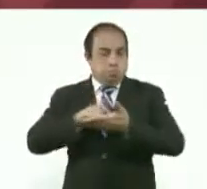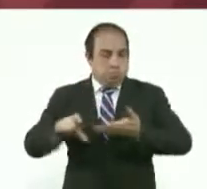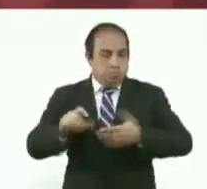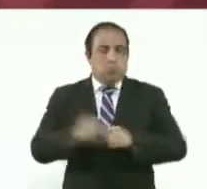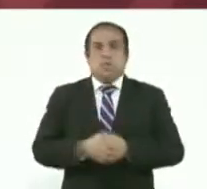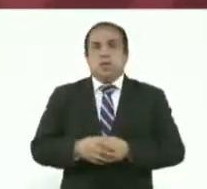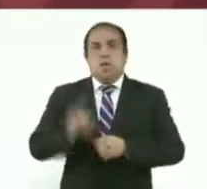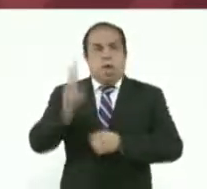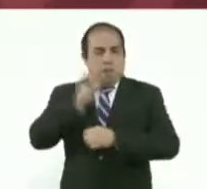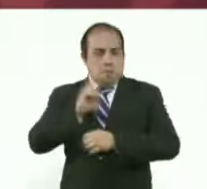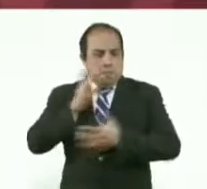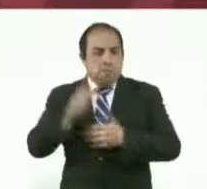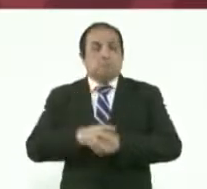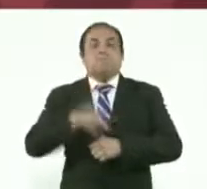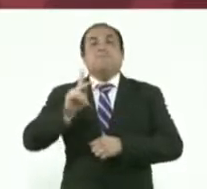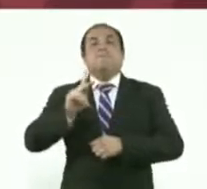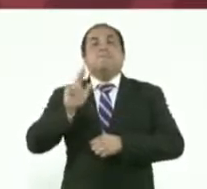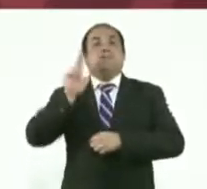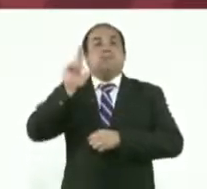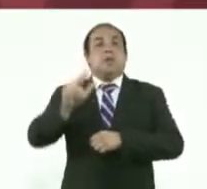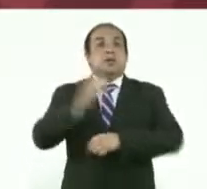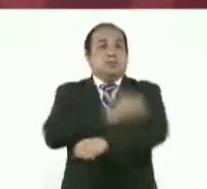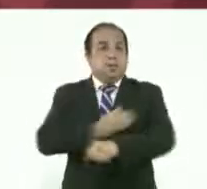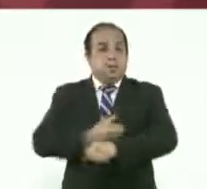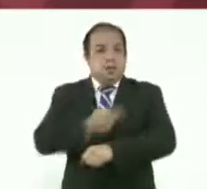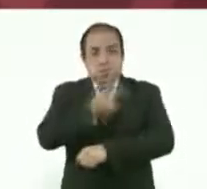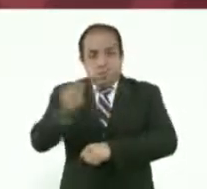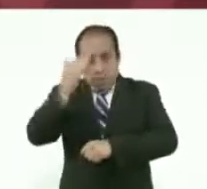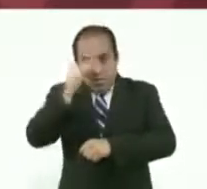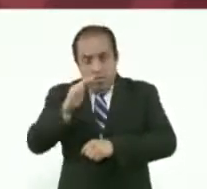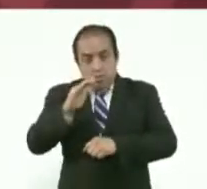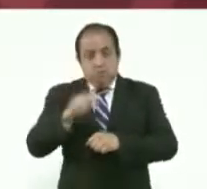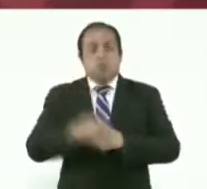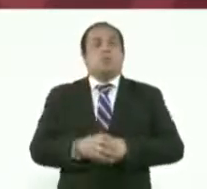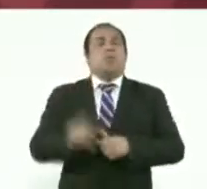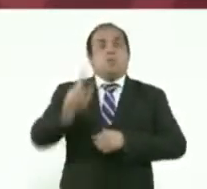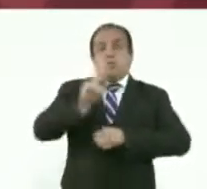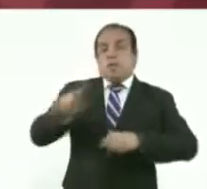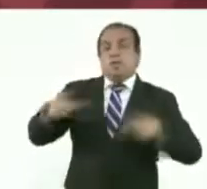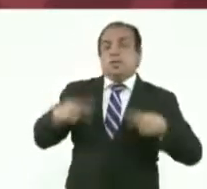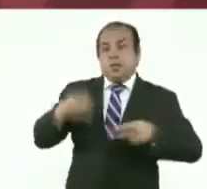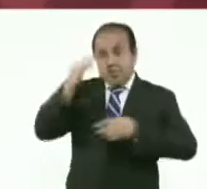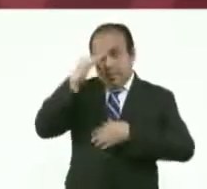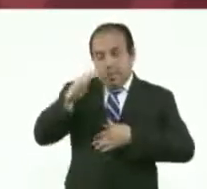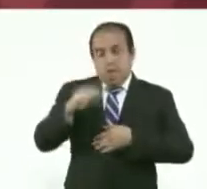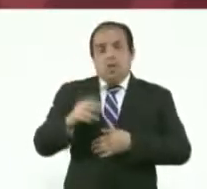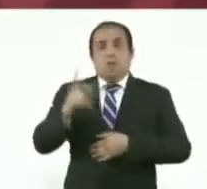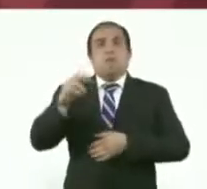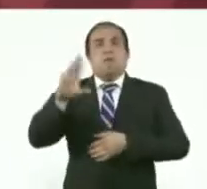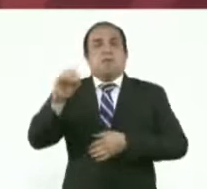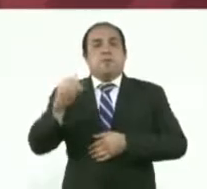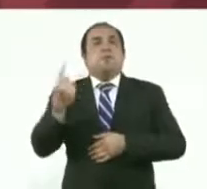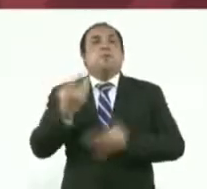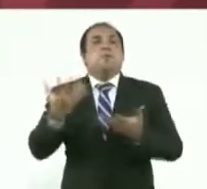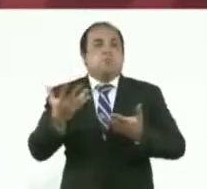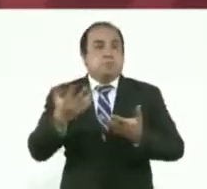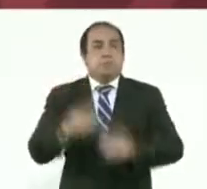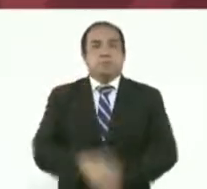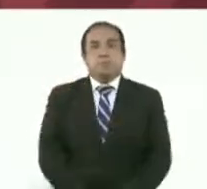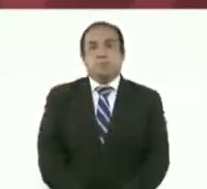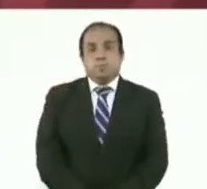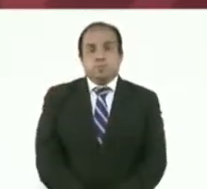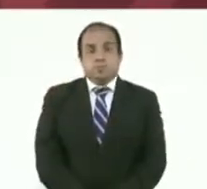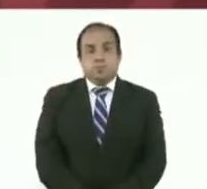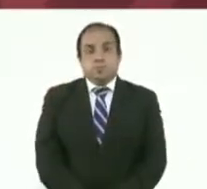ya vamos a ver, pero por lo pronto el martes nos acompaña para que sepan los habitantes de la ciudad qué puede hacer Profeco, qué está haciendo Profeco,